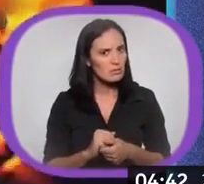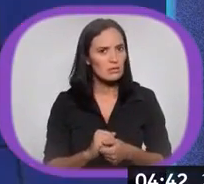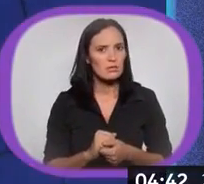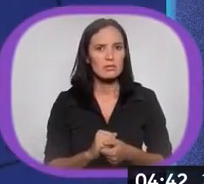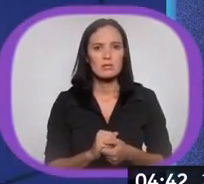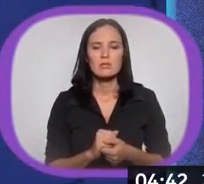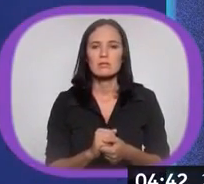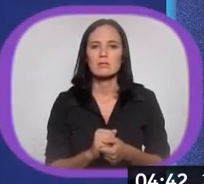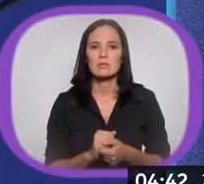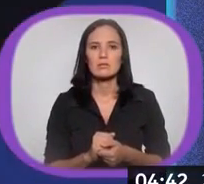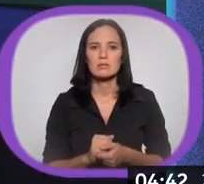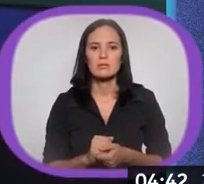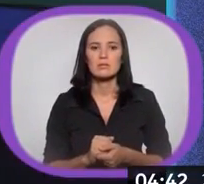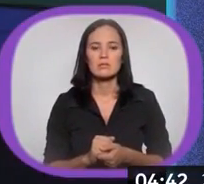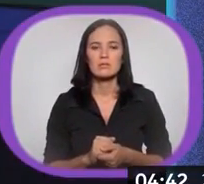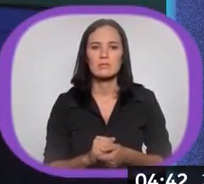¡No!